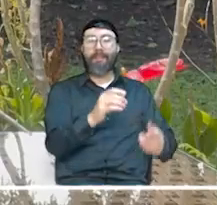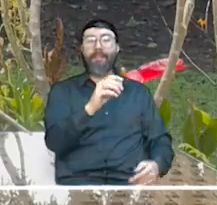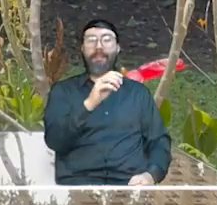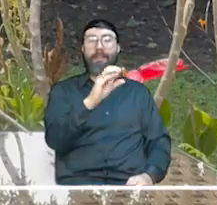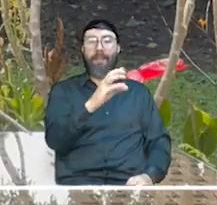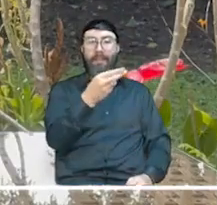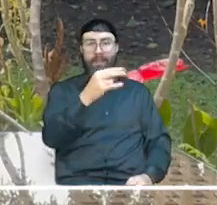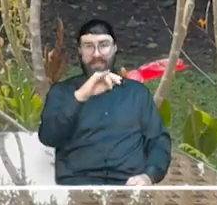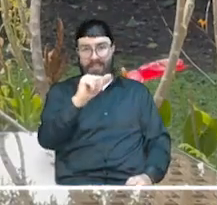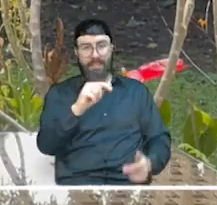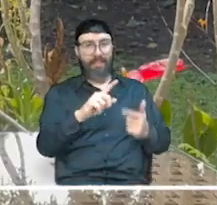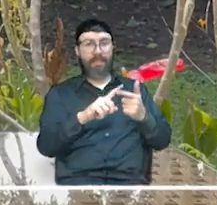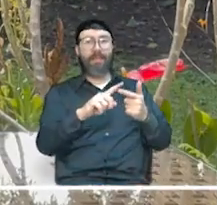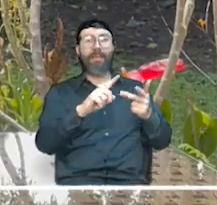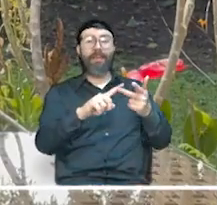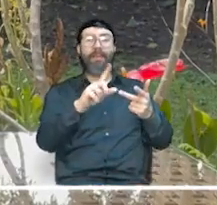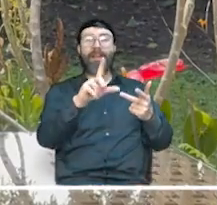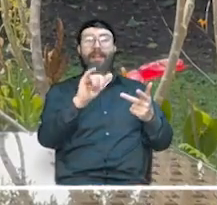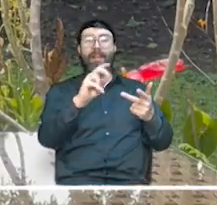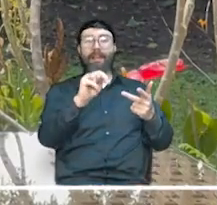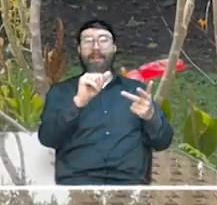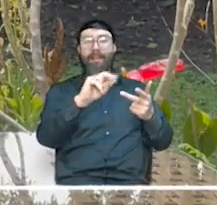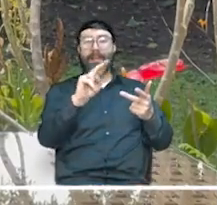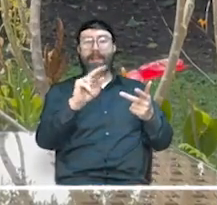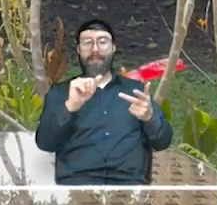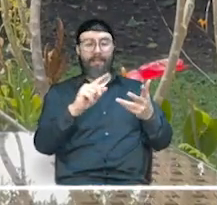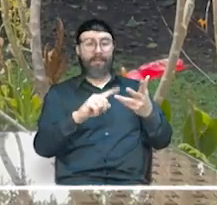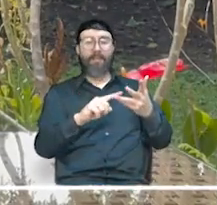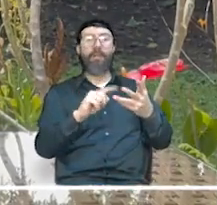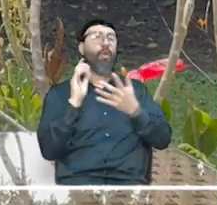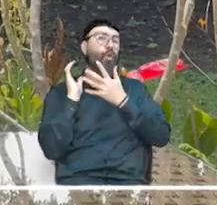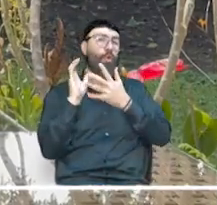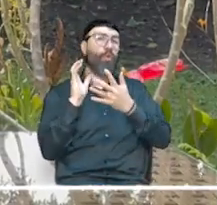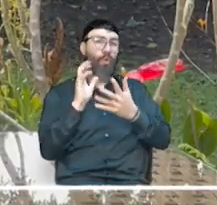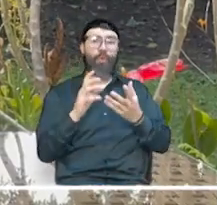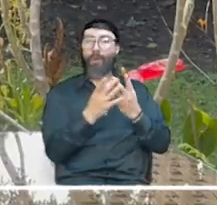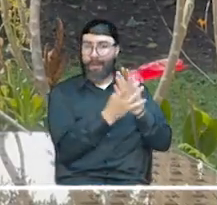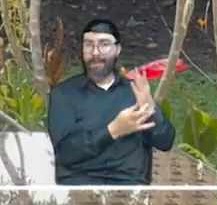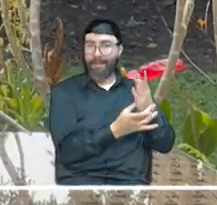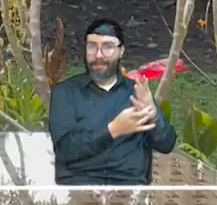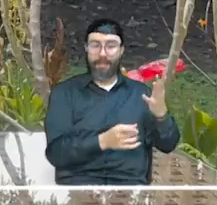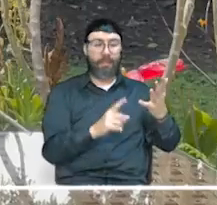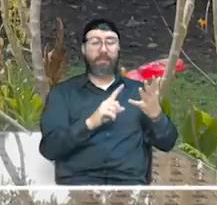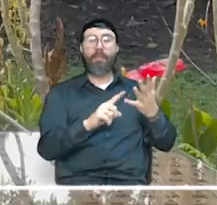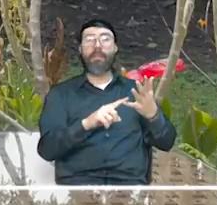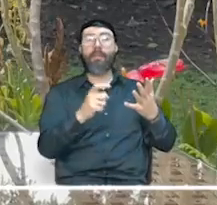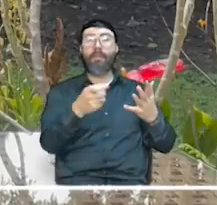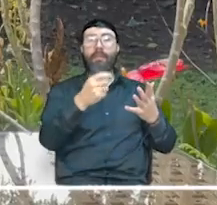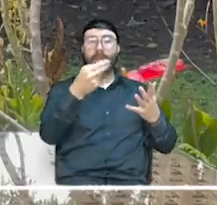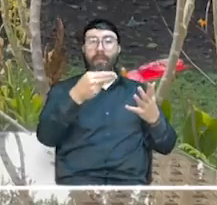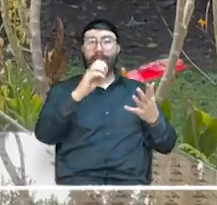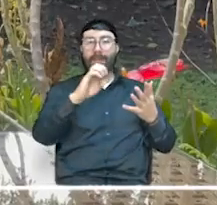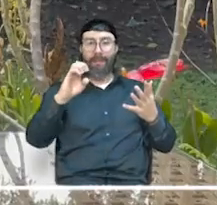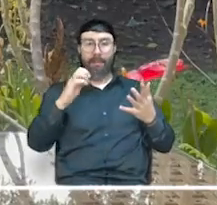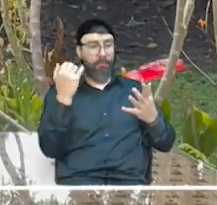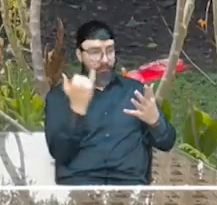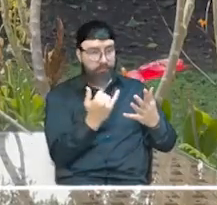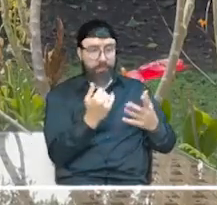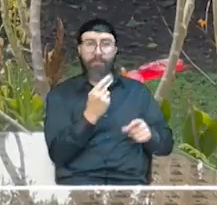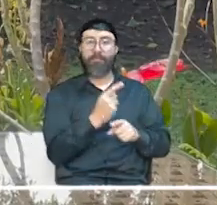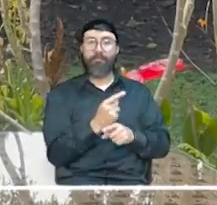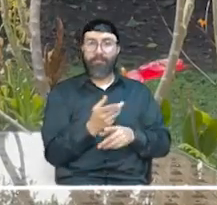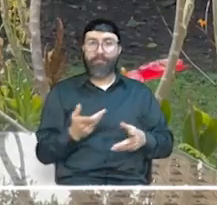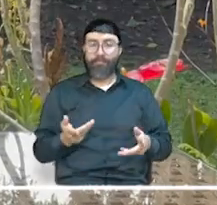el aceite de coco, el ghee, que son prensados en frío. Y estos aceites los vamos a